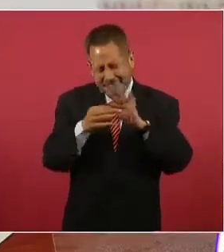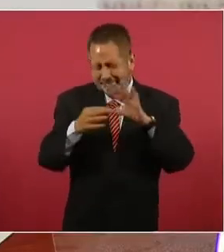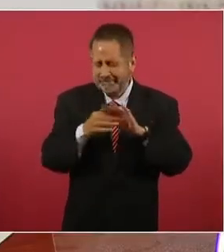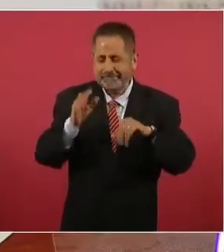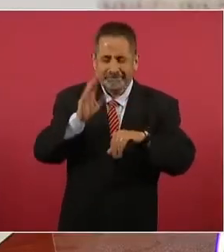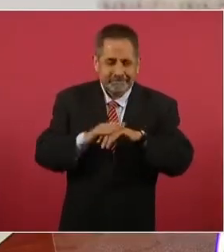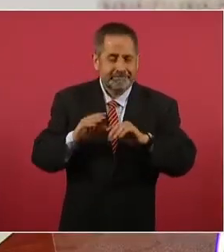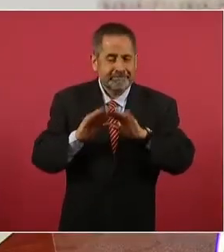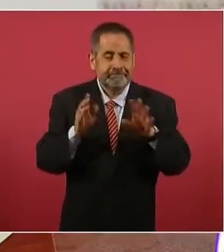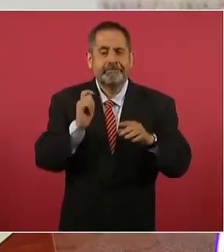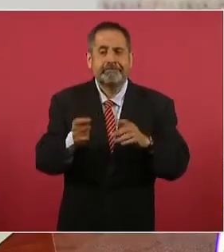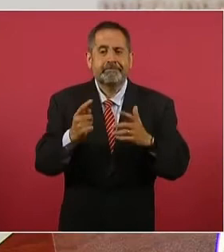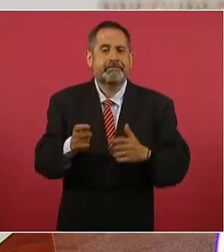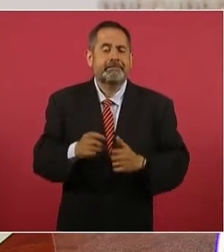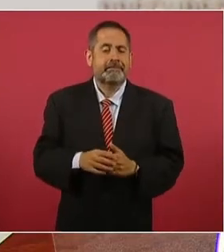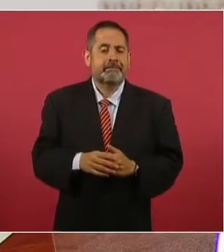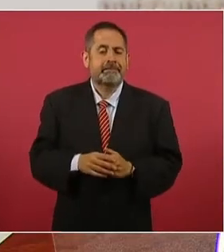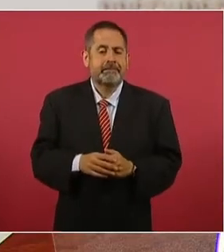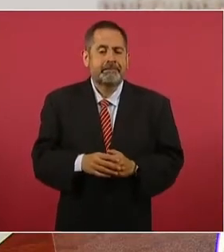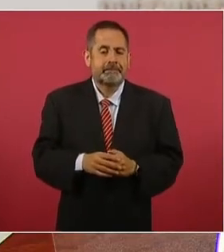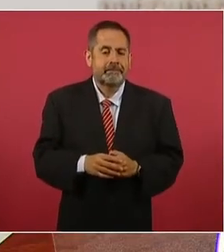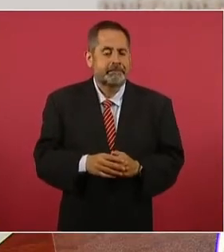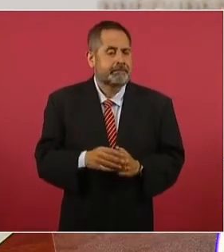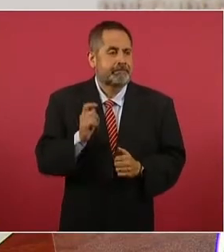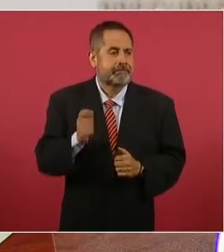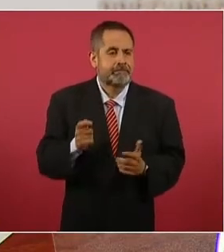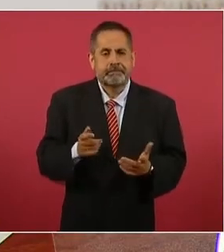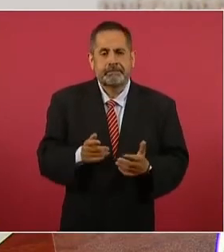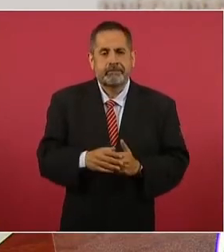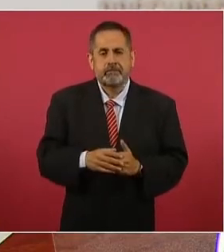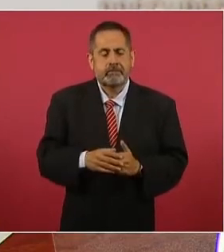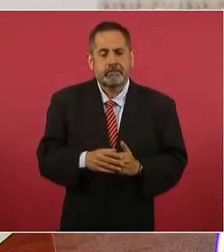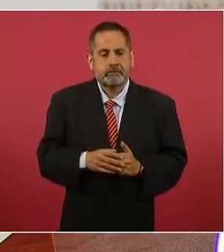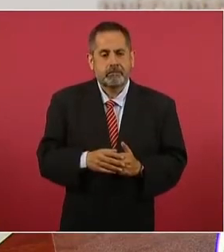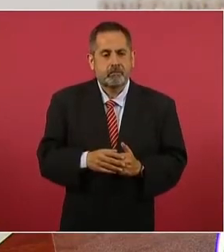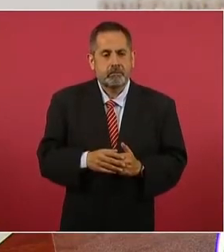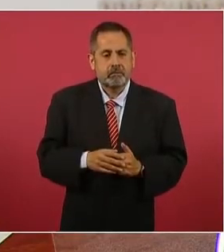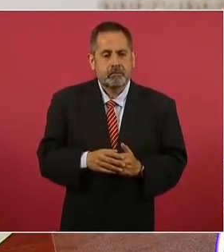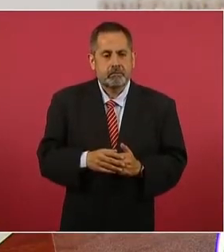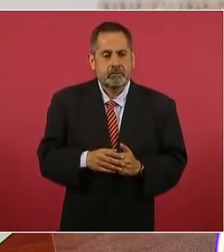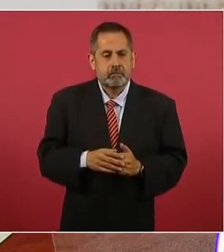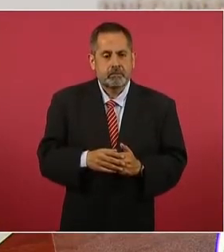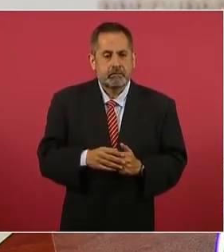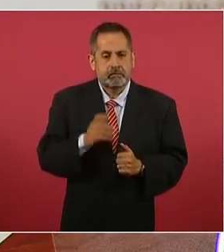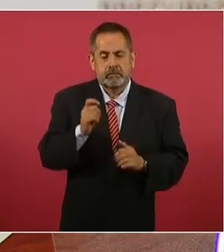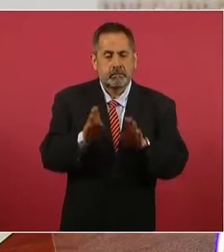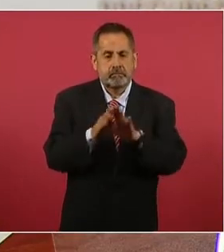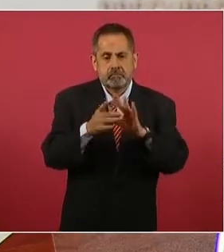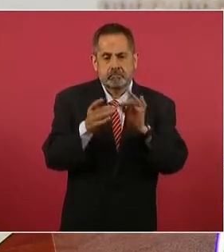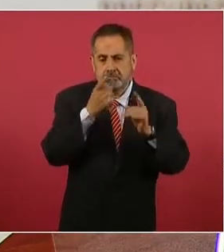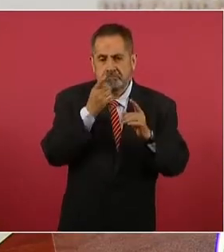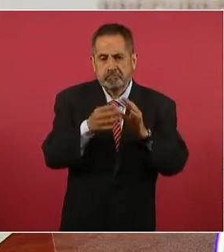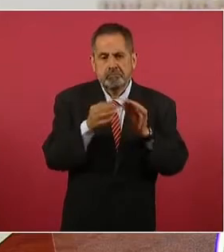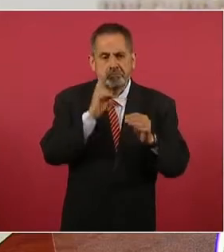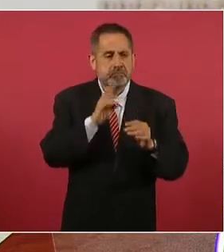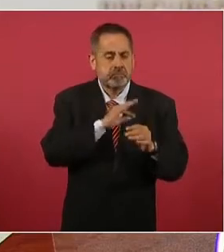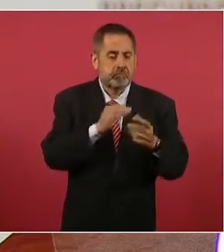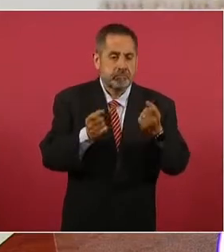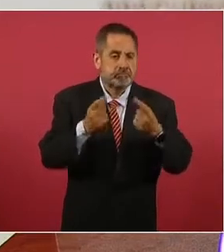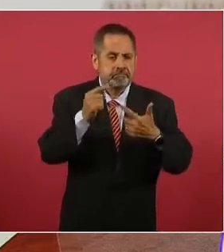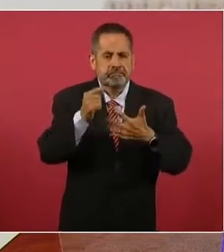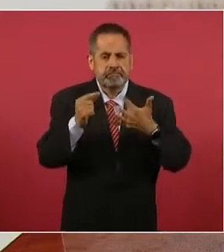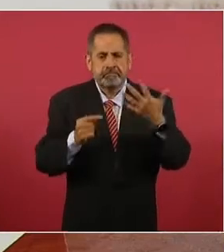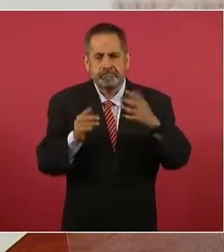a fondo, pues sí podríamos decir algunas